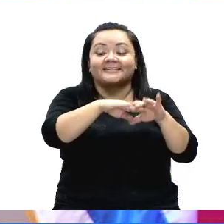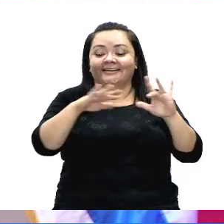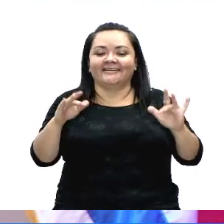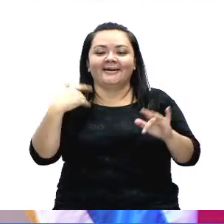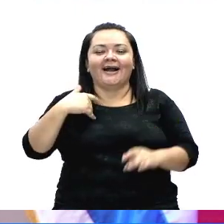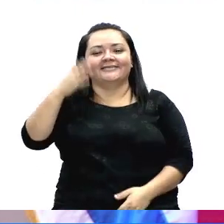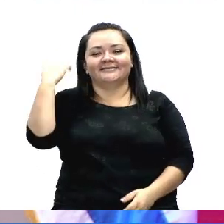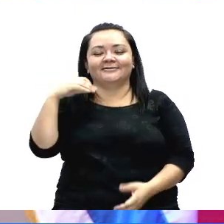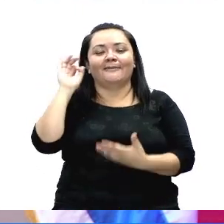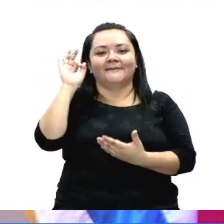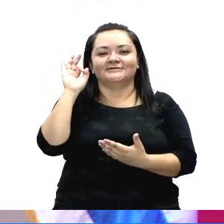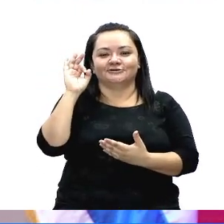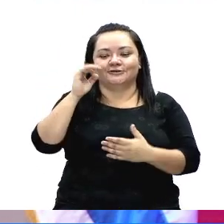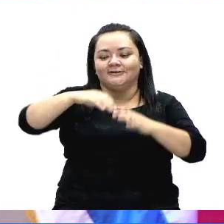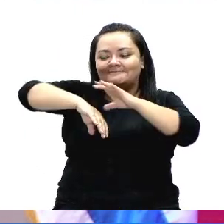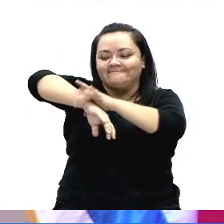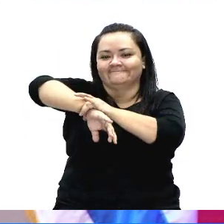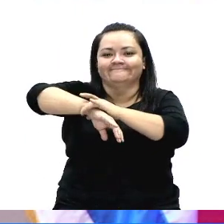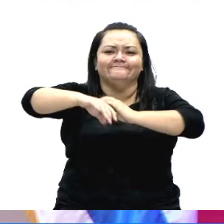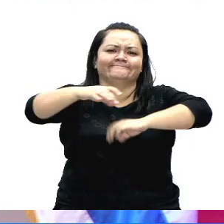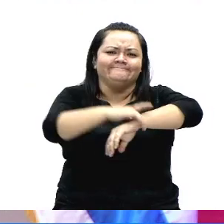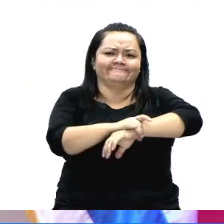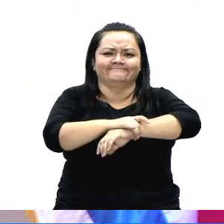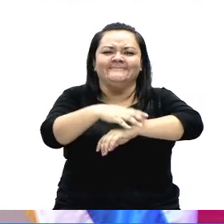andaban que en sus pies amuletos